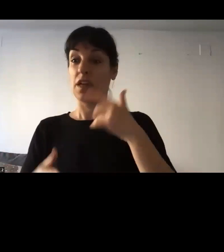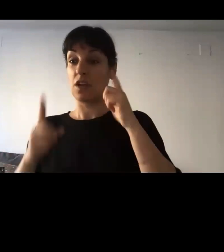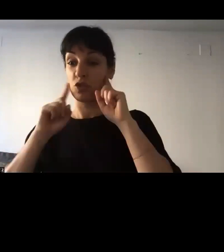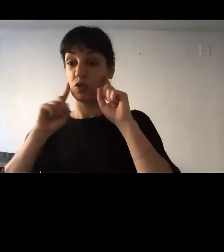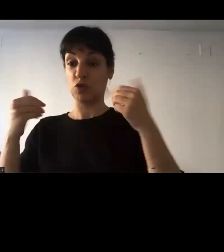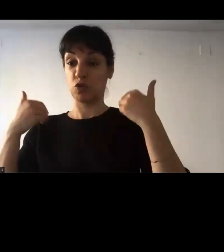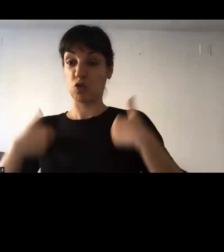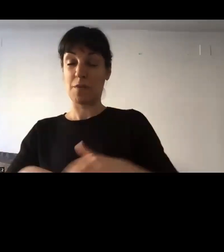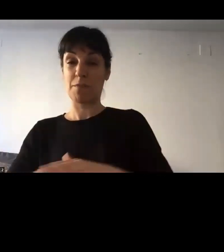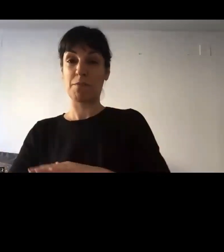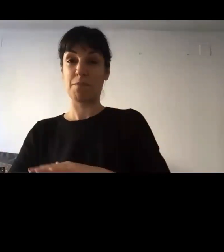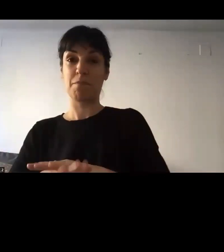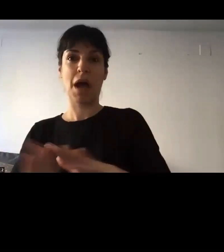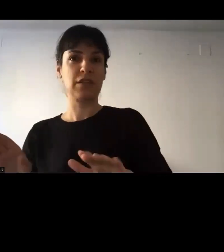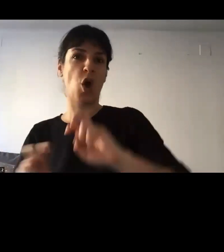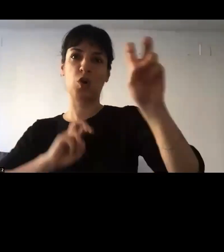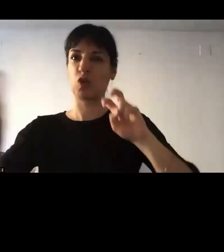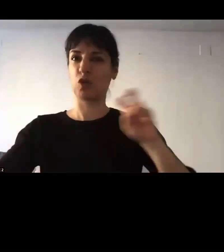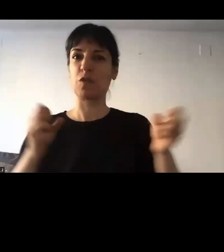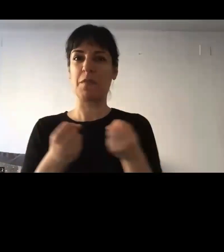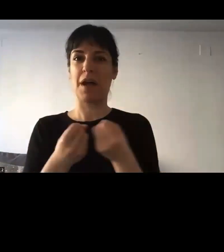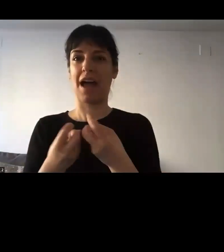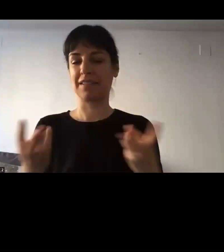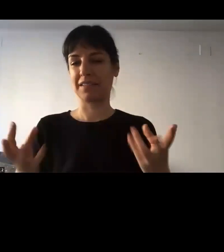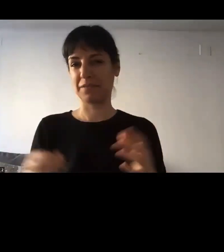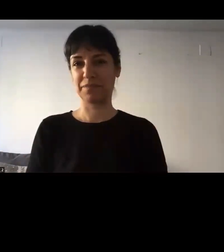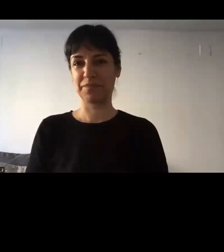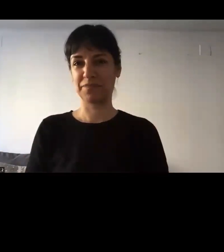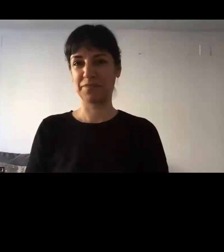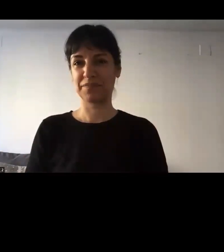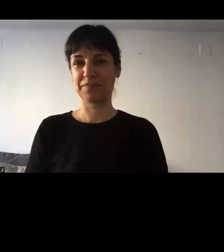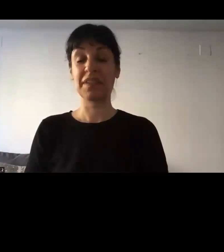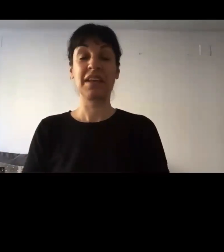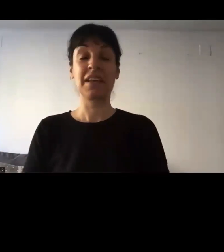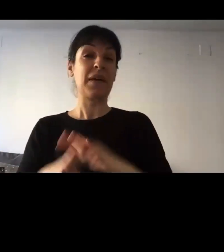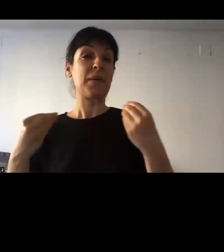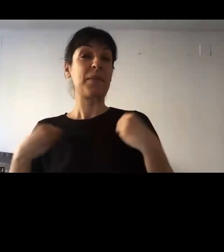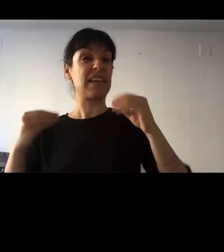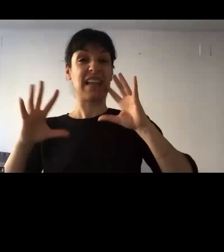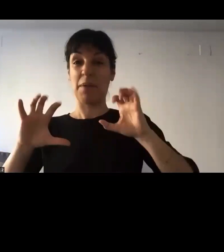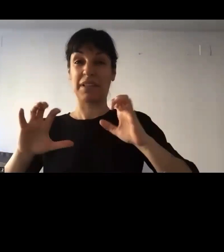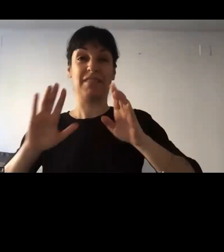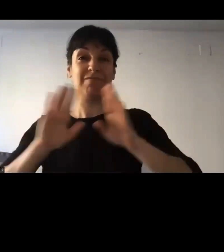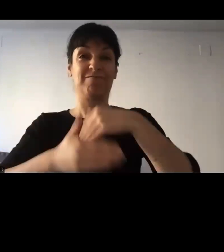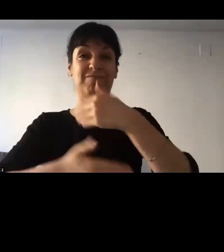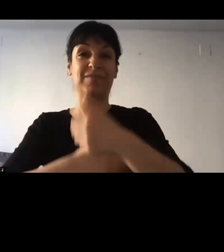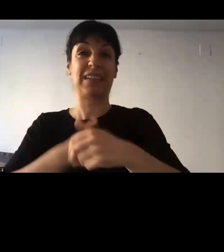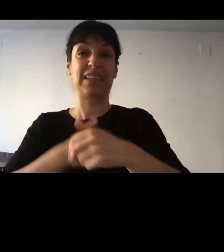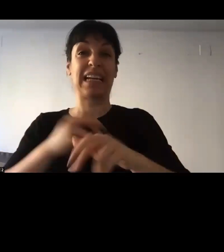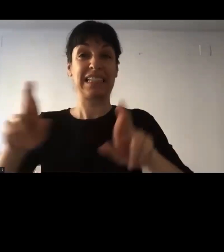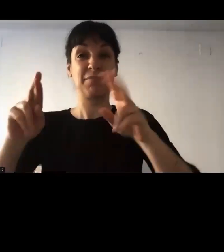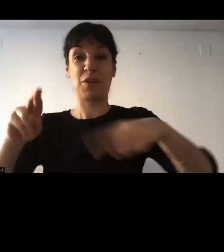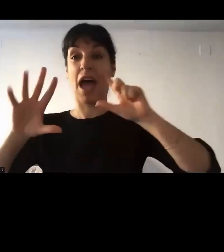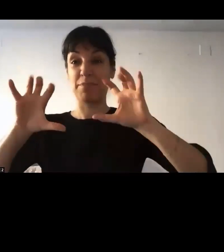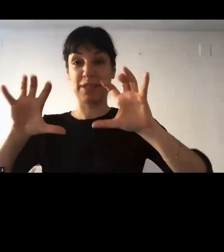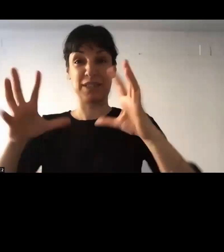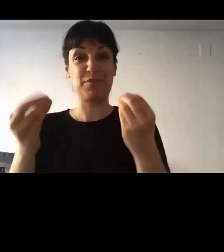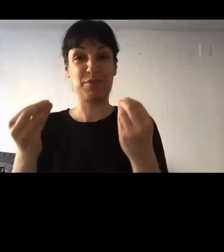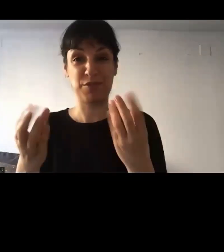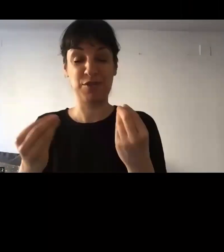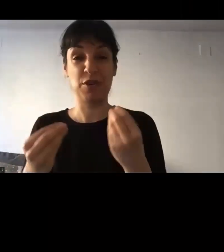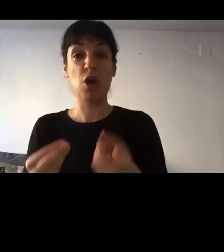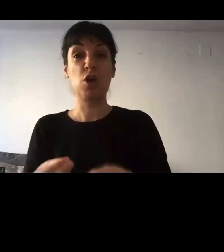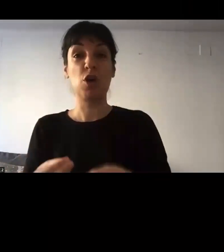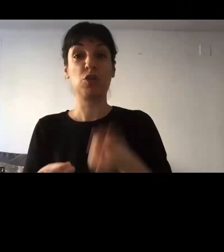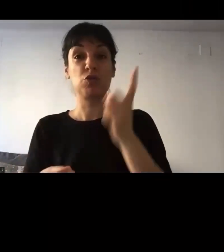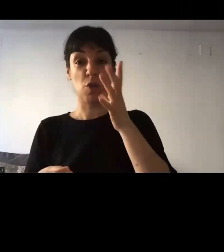bueno, deciros que nada, que la vida es un continuo aprendizaje, que espero que aprendáis mucho, no solo de lo que vais a dar,